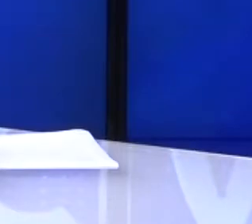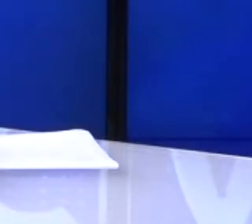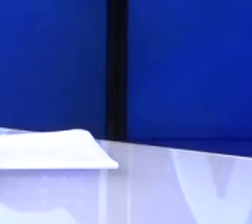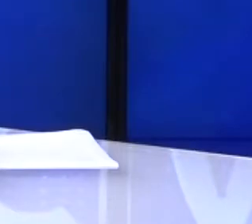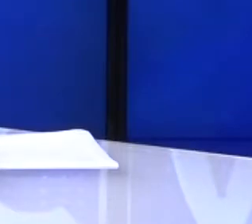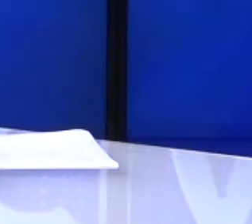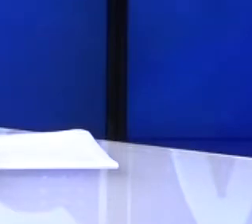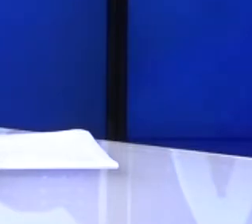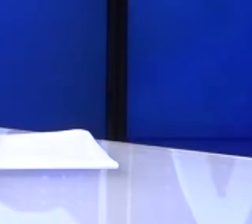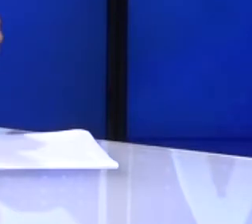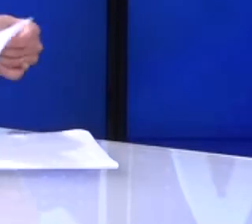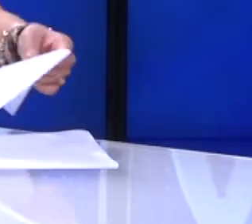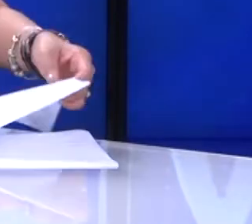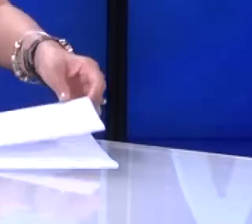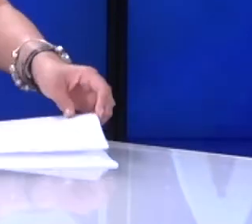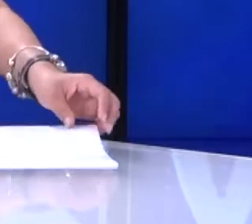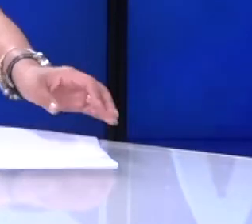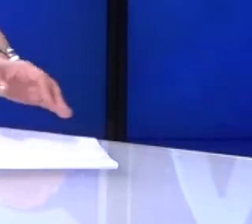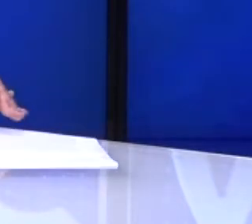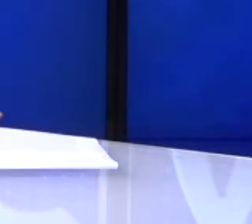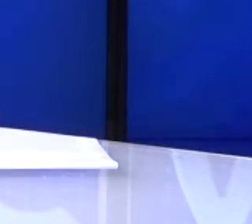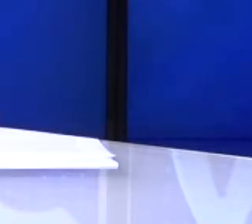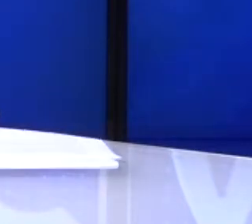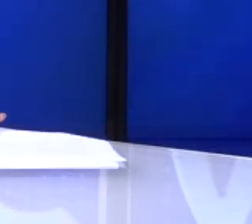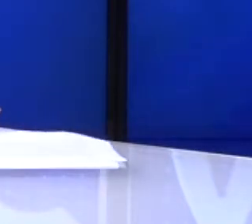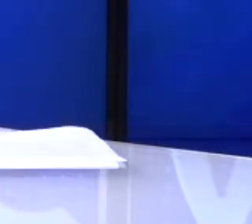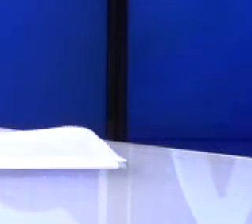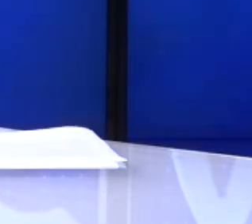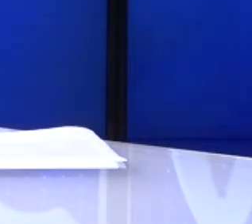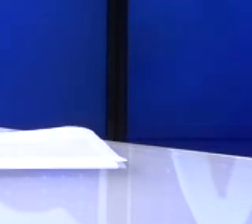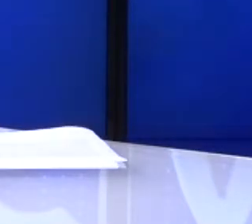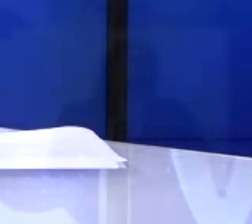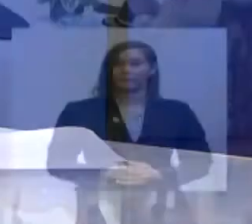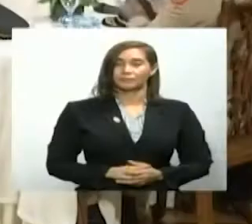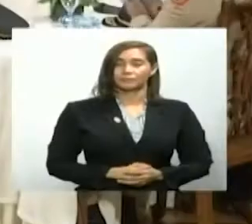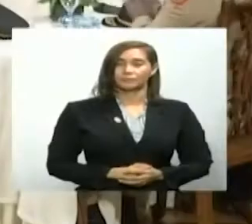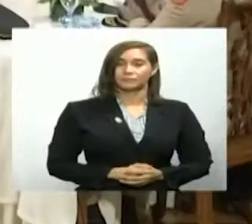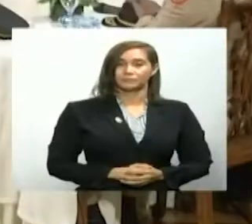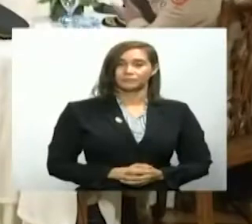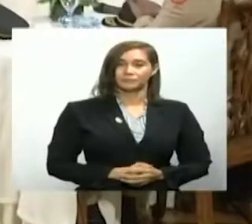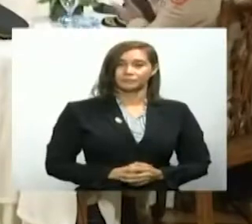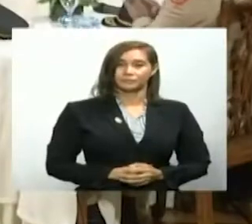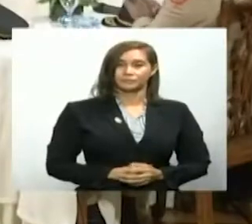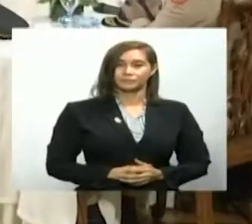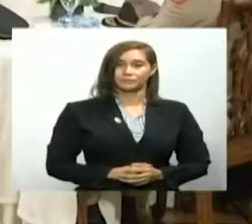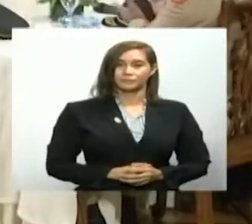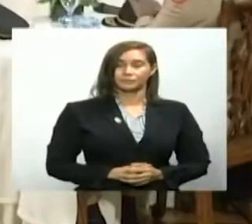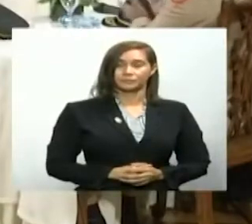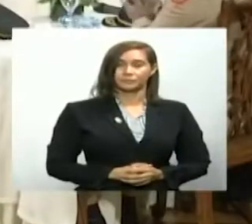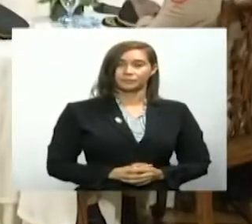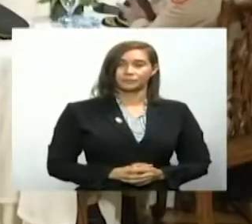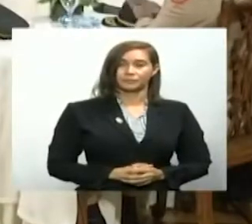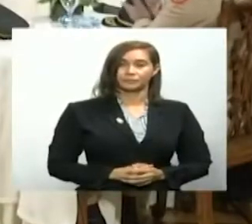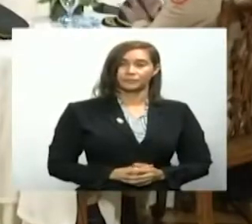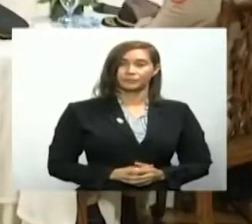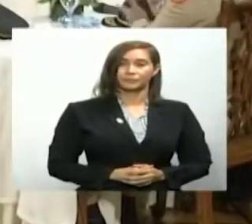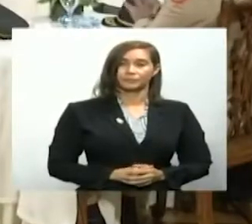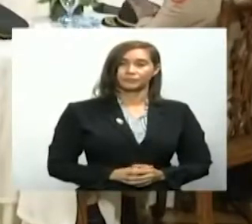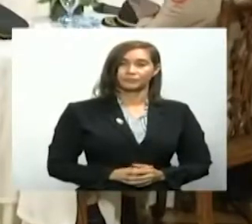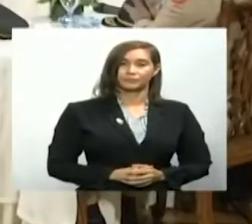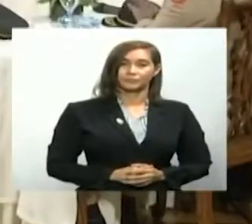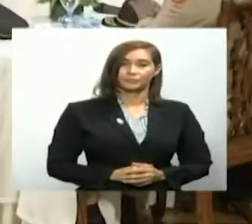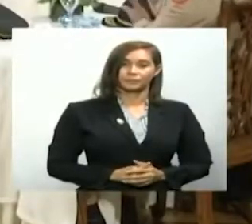en ese mismo orden dentro de los principales lineamientos del plan nacional de seguridad ciudadana el presidente luís abinader